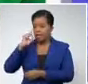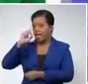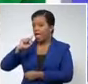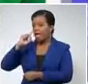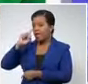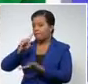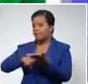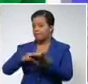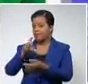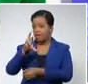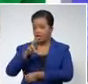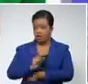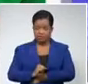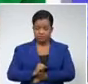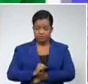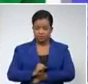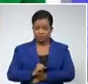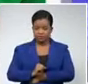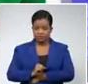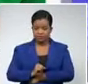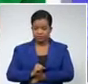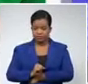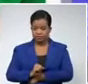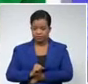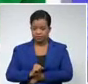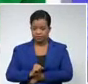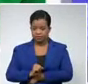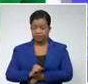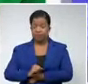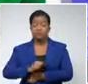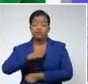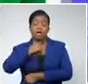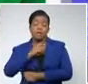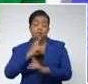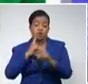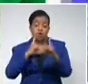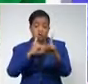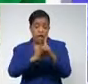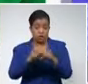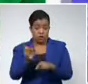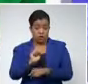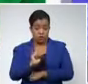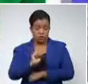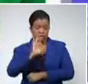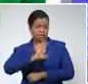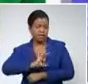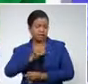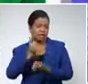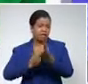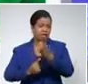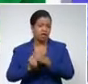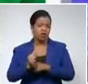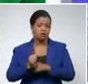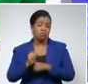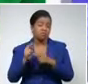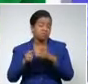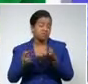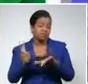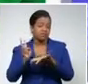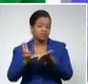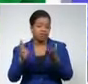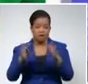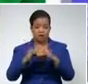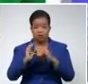Ahora, no es contacto, bueno, ante el menor síntoma, bien por el pesquisaje, bien porque el familiar lo